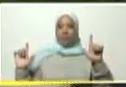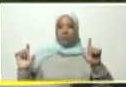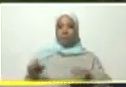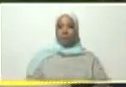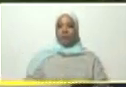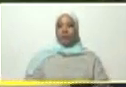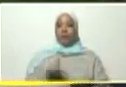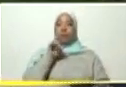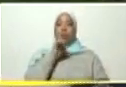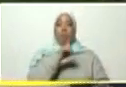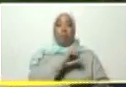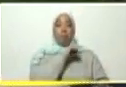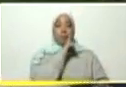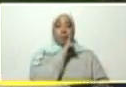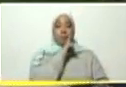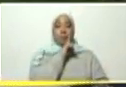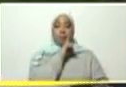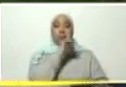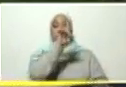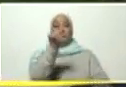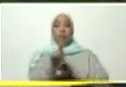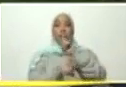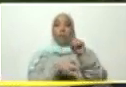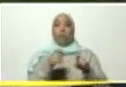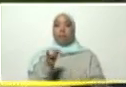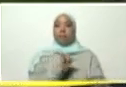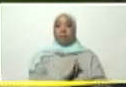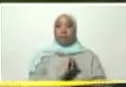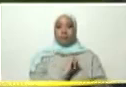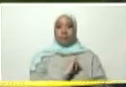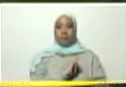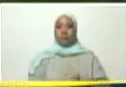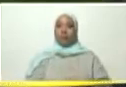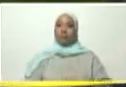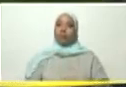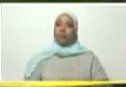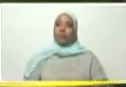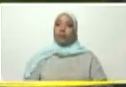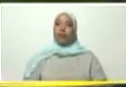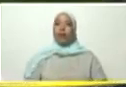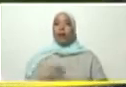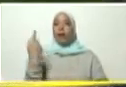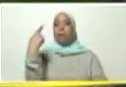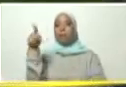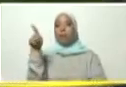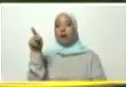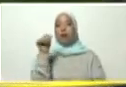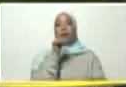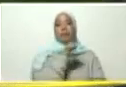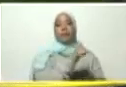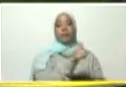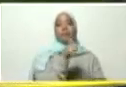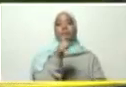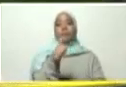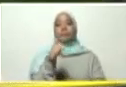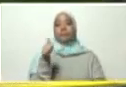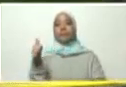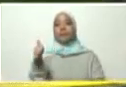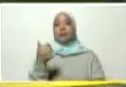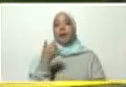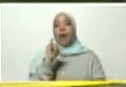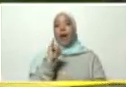postuló los nombres que considero pertinente cada parroquia va a tener su